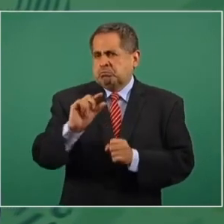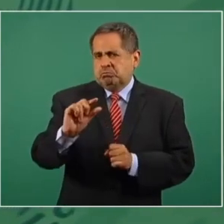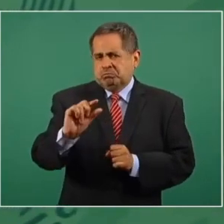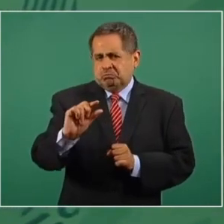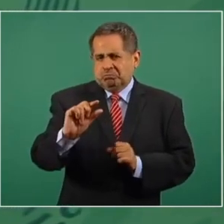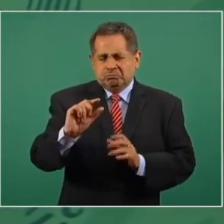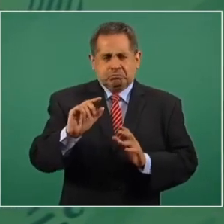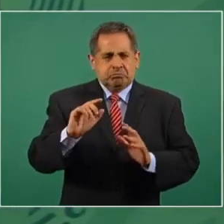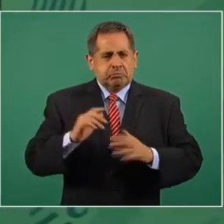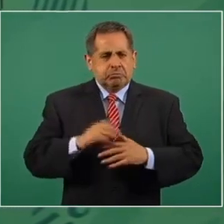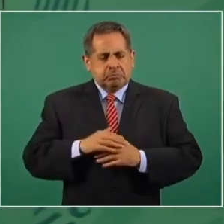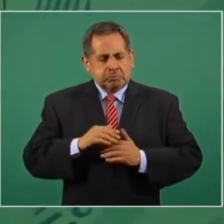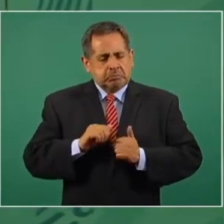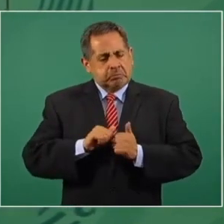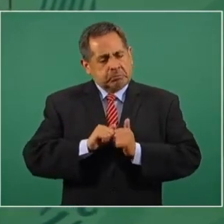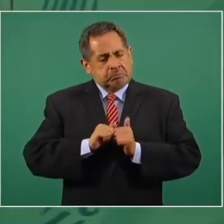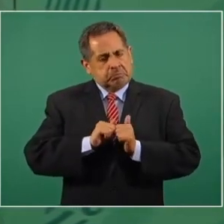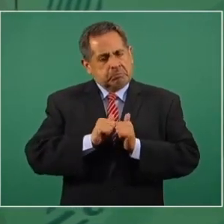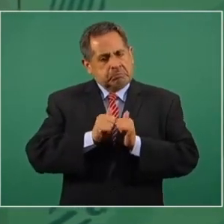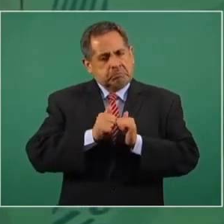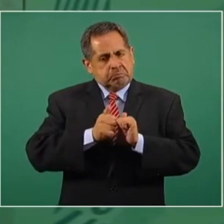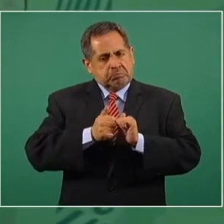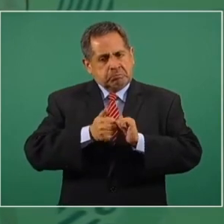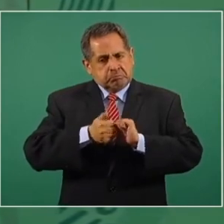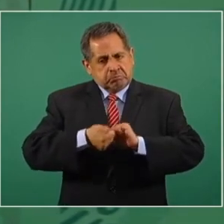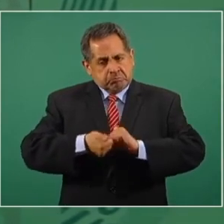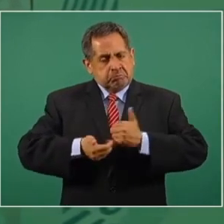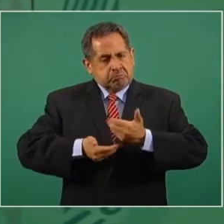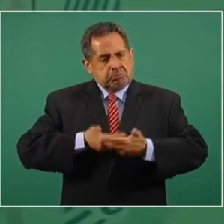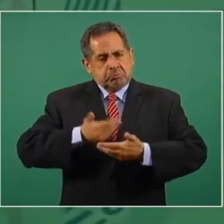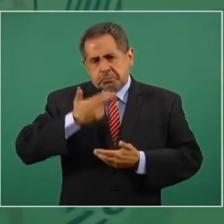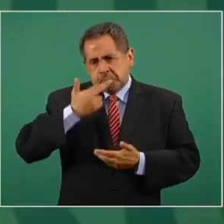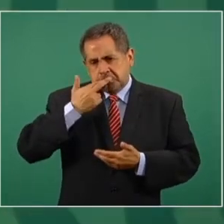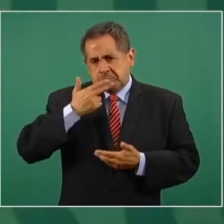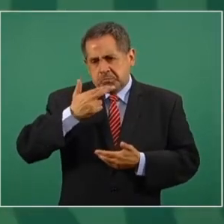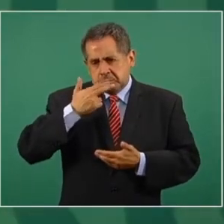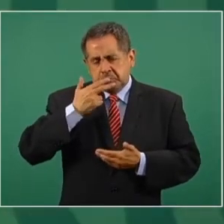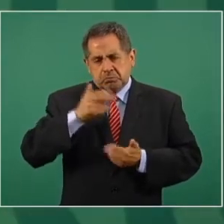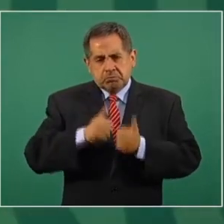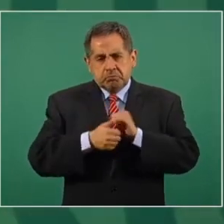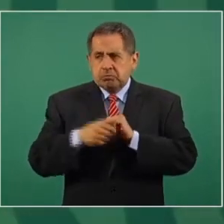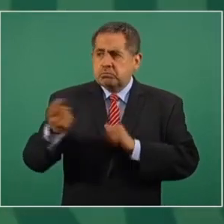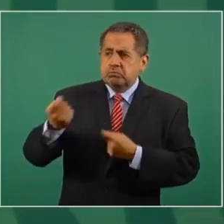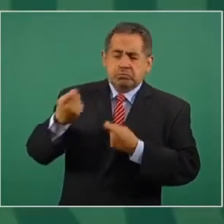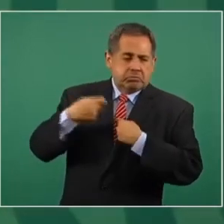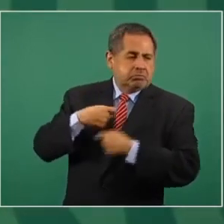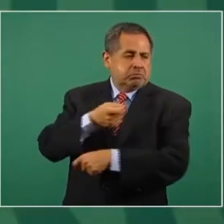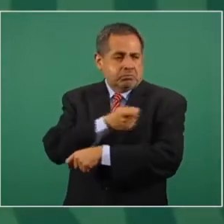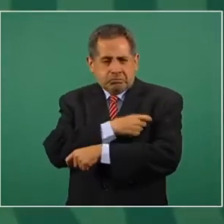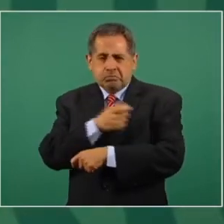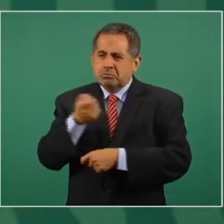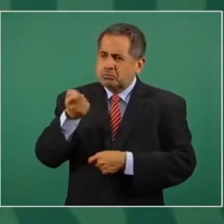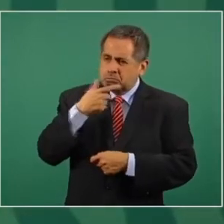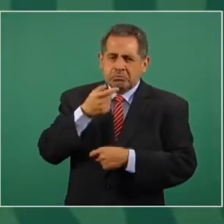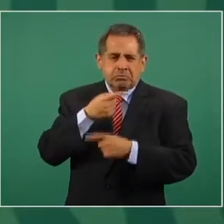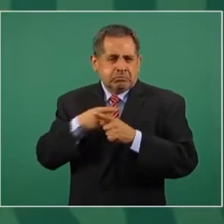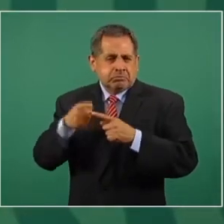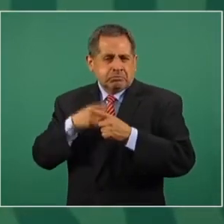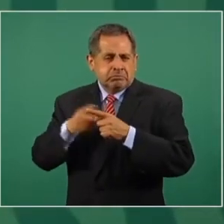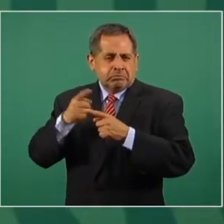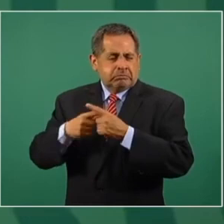fui saliendo en la medida que me aplicaron el tratamiento,